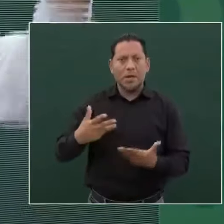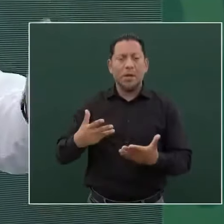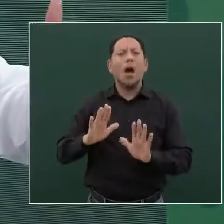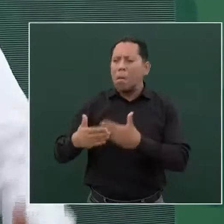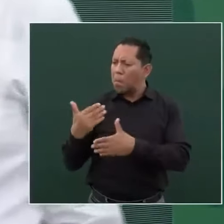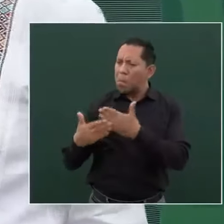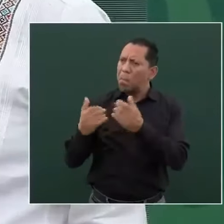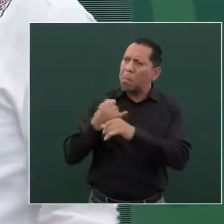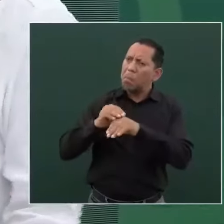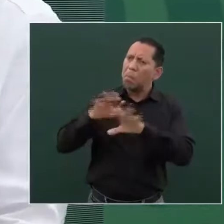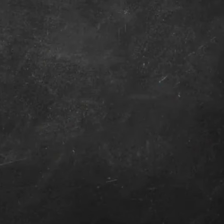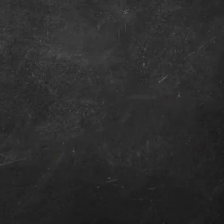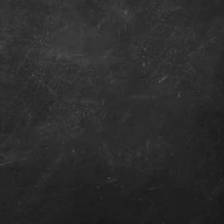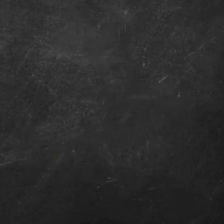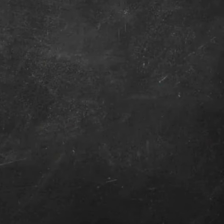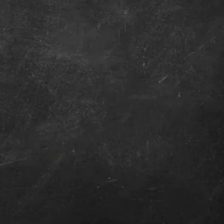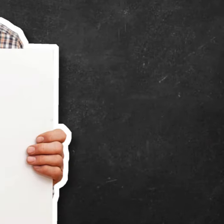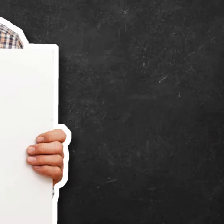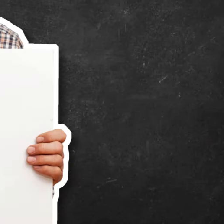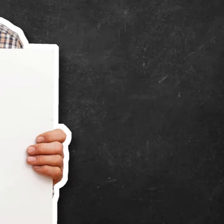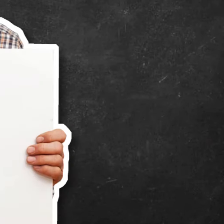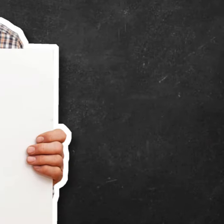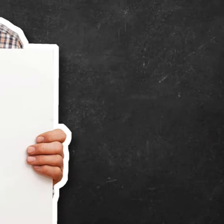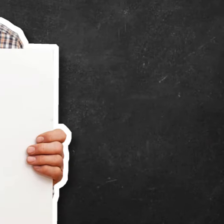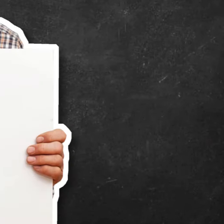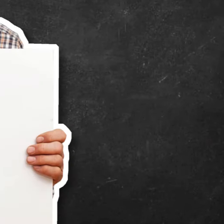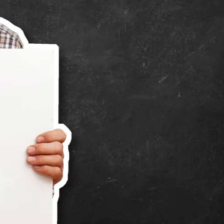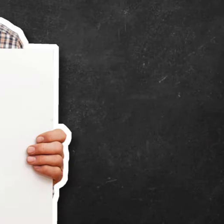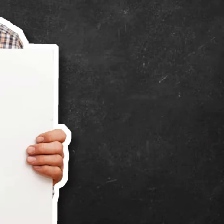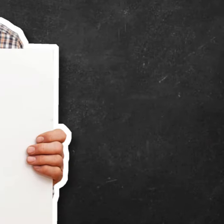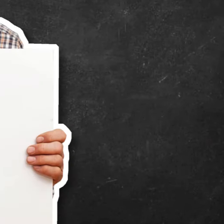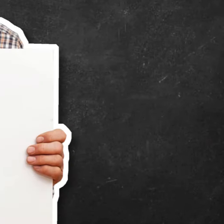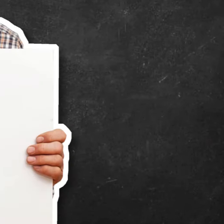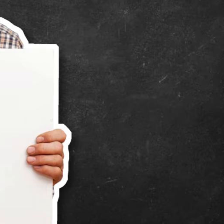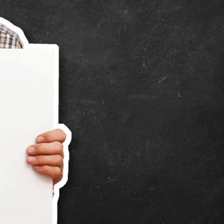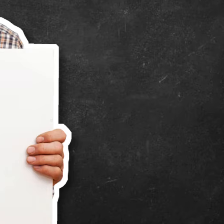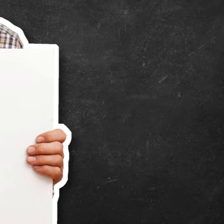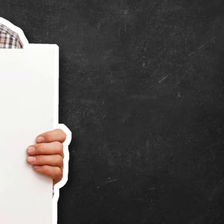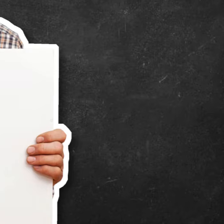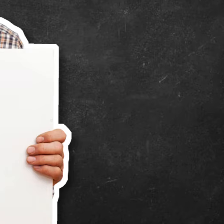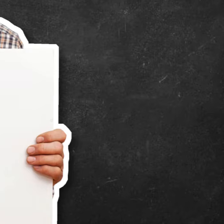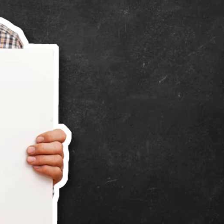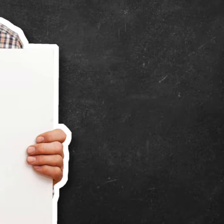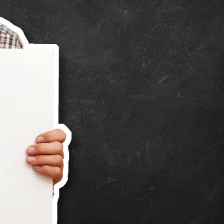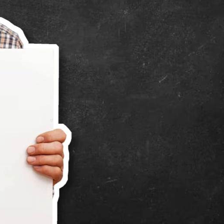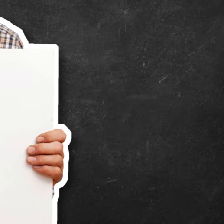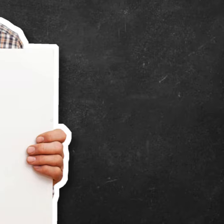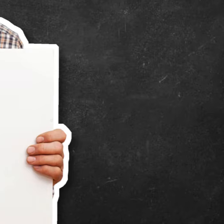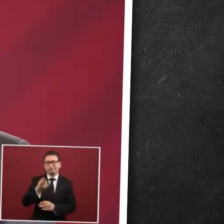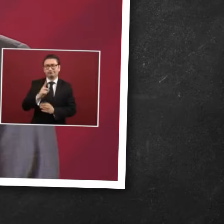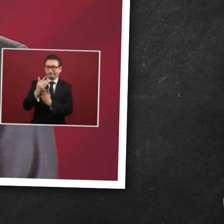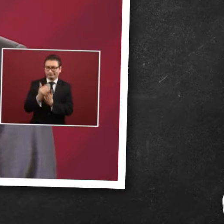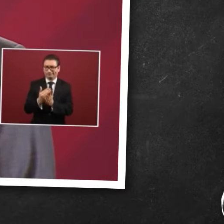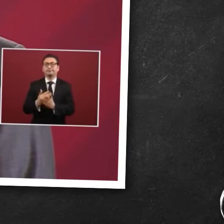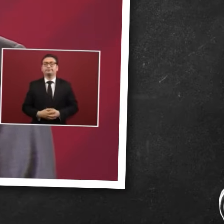una campaña en contra. Es decir, ahora hay que tomar como triunfo que se gastaron el doble del dinero y que no la acabarán a tiempo como